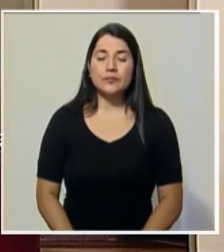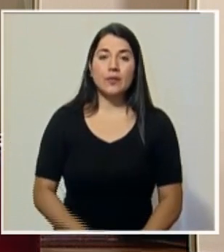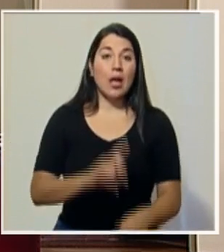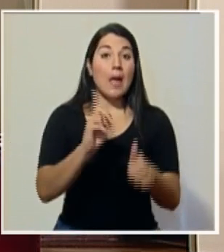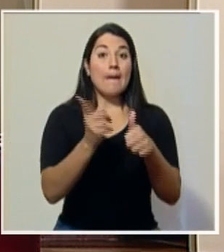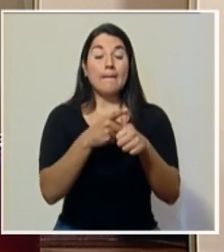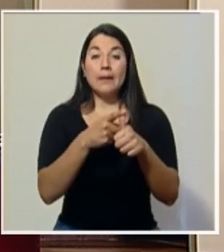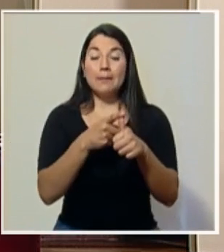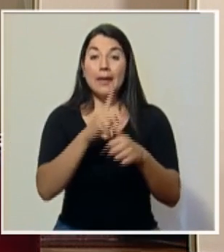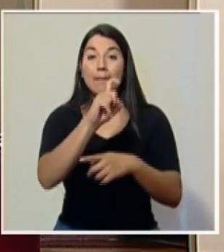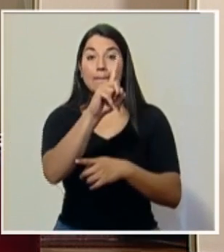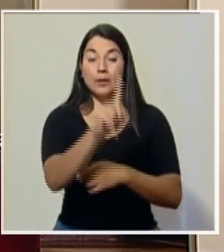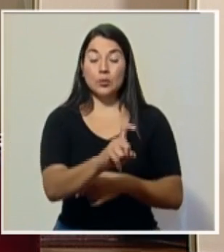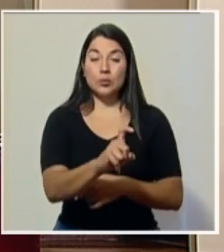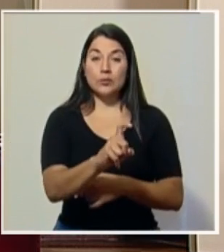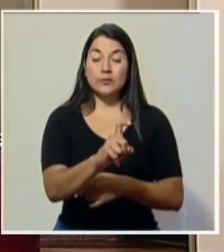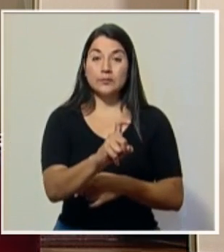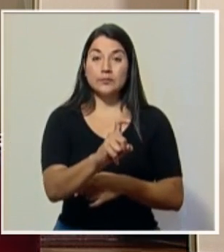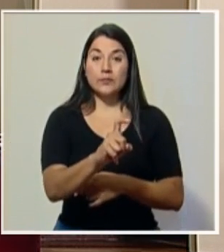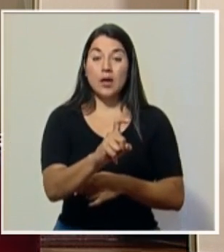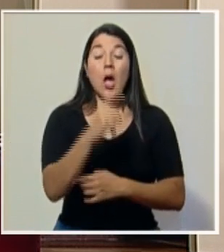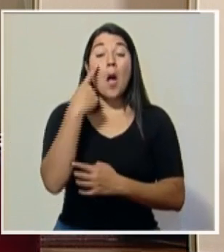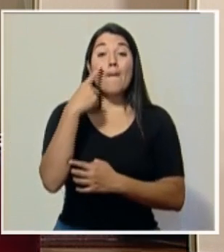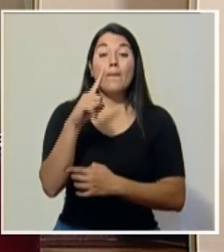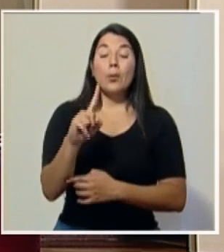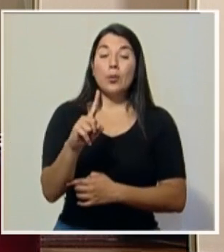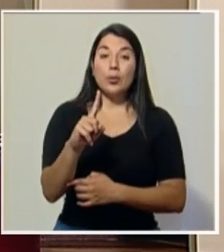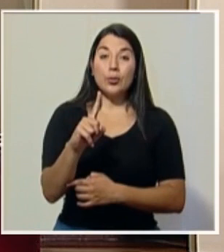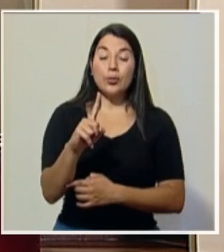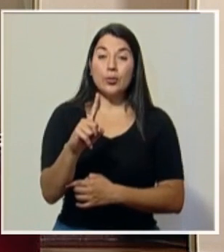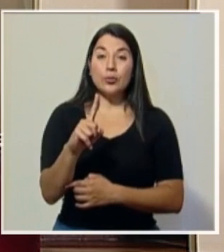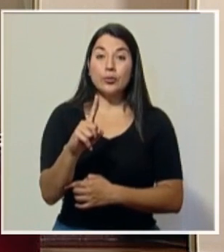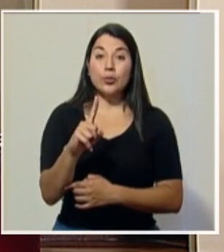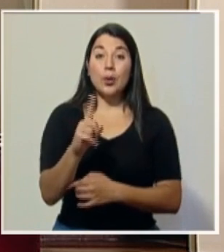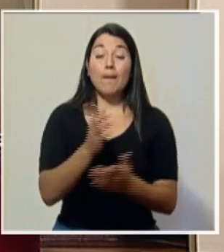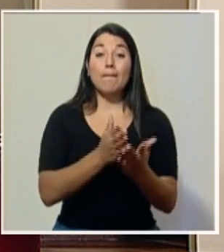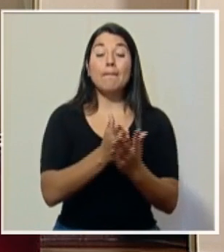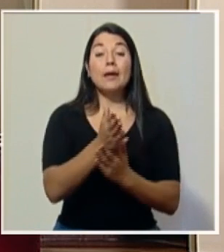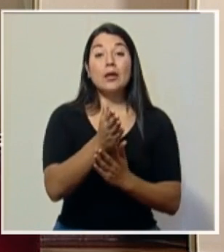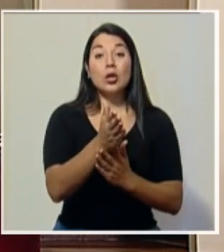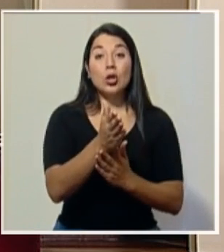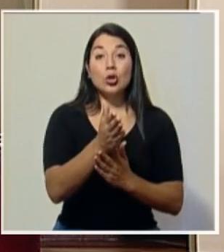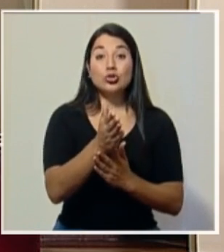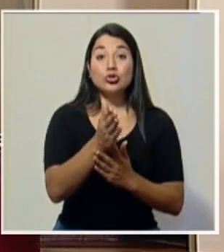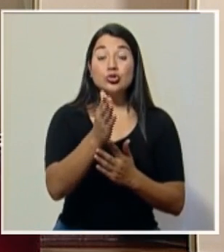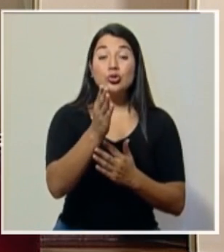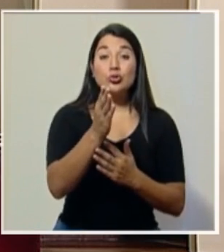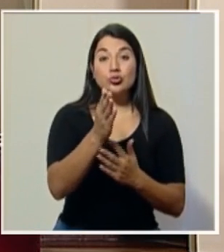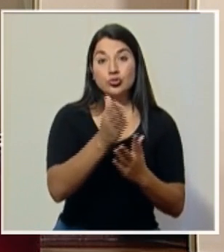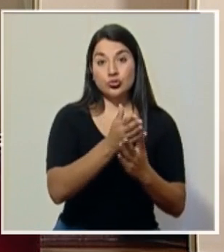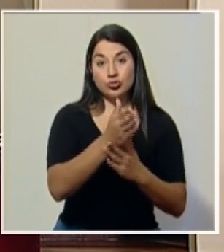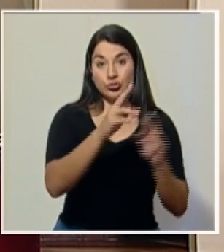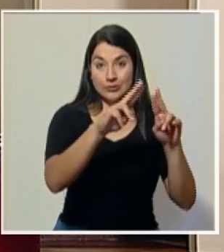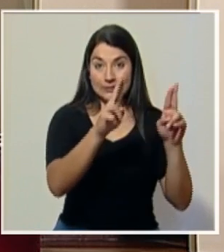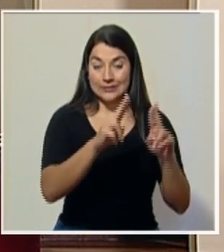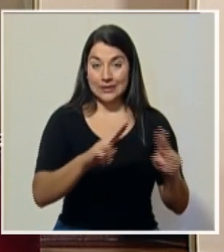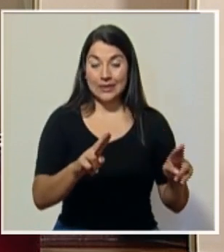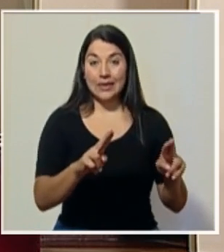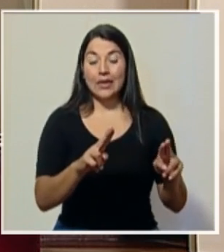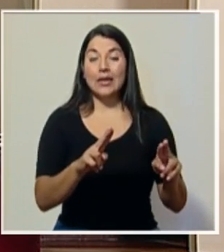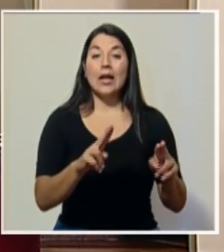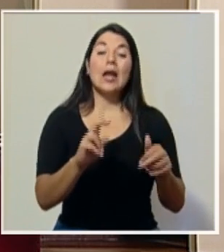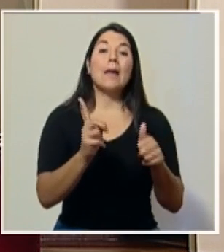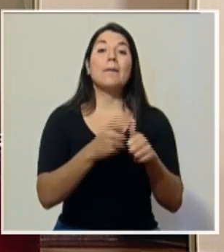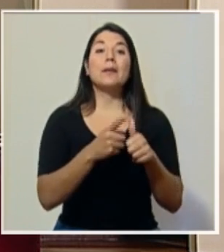La primera consulta es por parte de los medios digitales y esta la